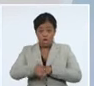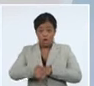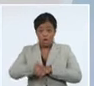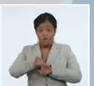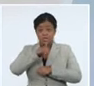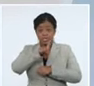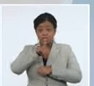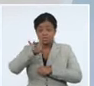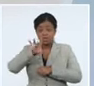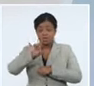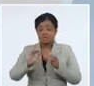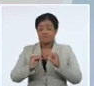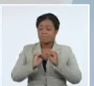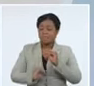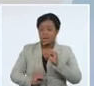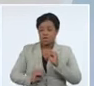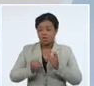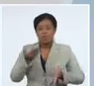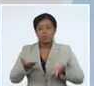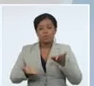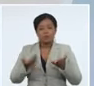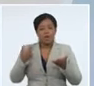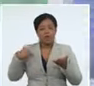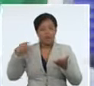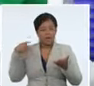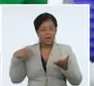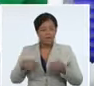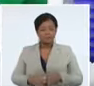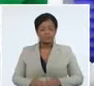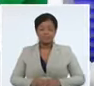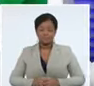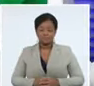activos menos que los que teníamos en el día de ayer.